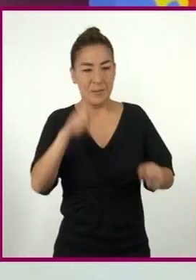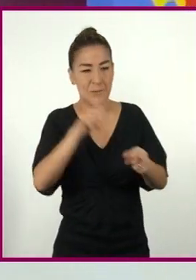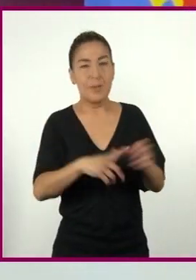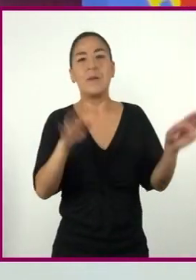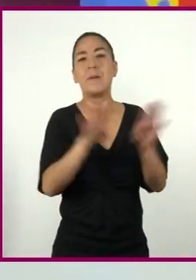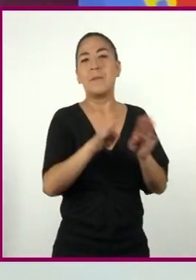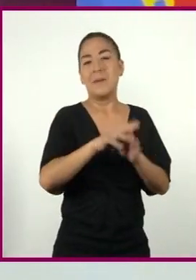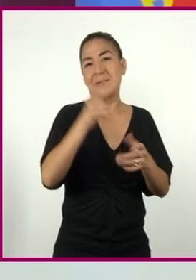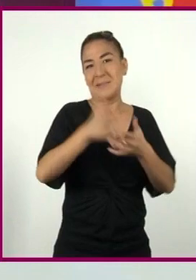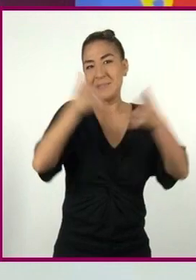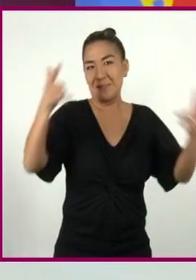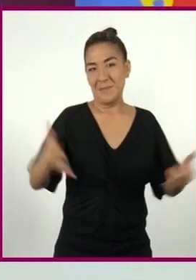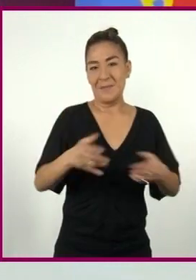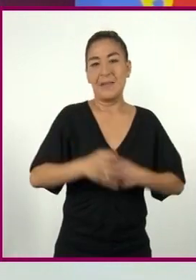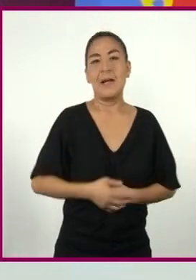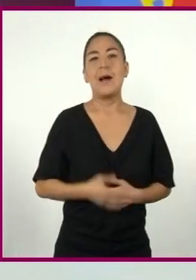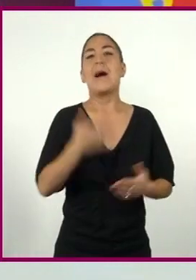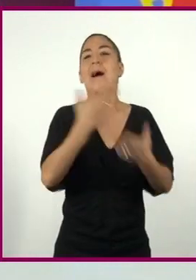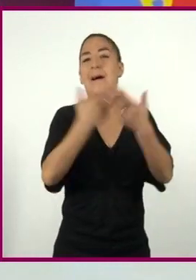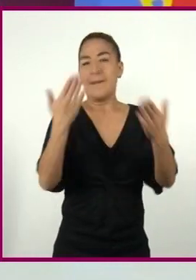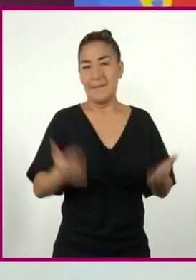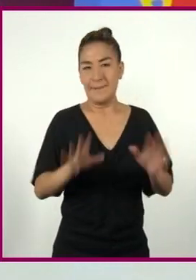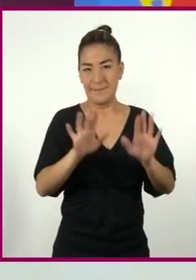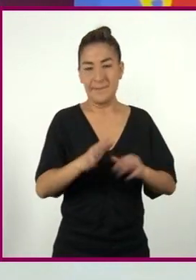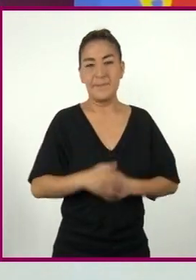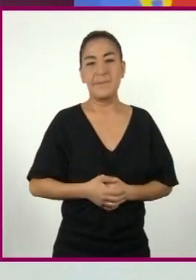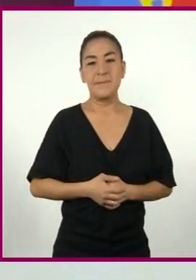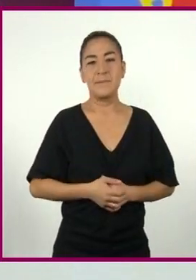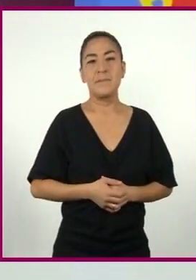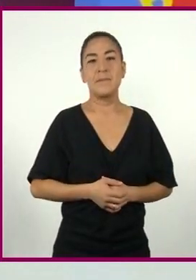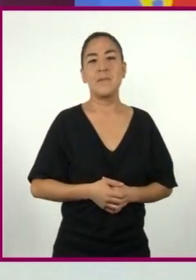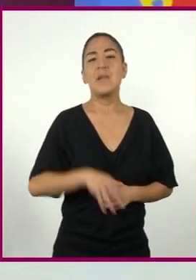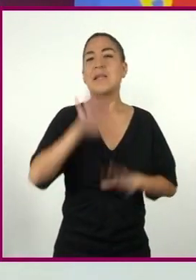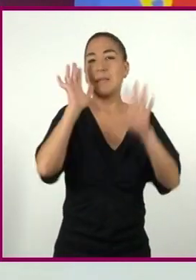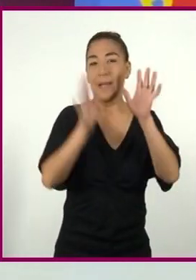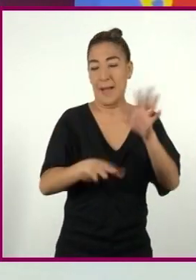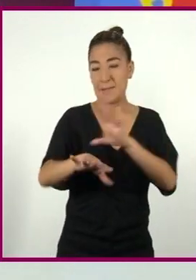de nuestra historia. Ahora bien, una vez que hemos